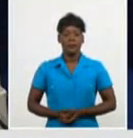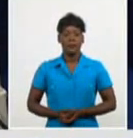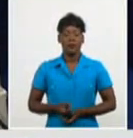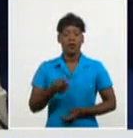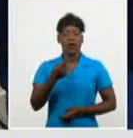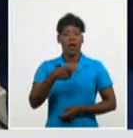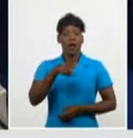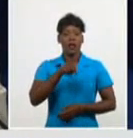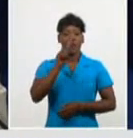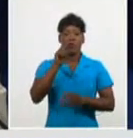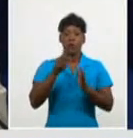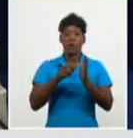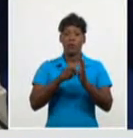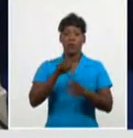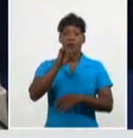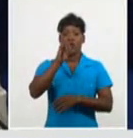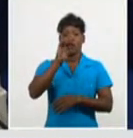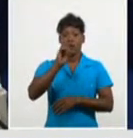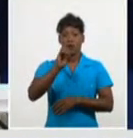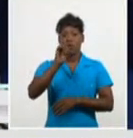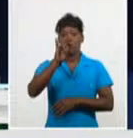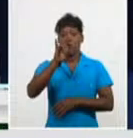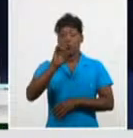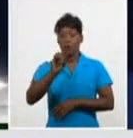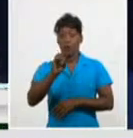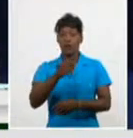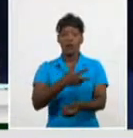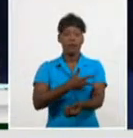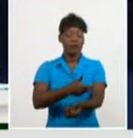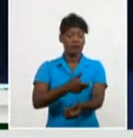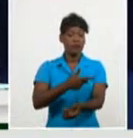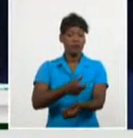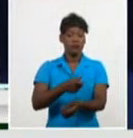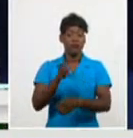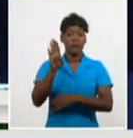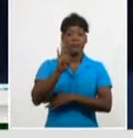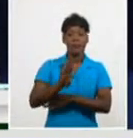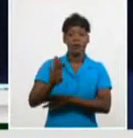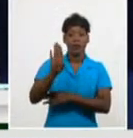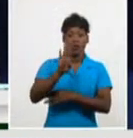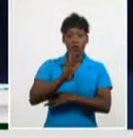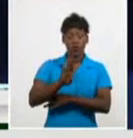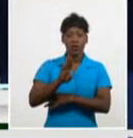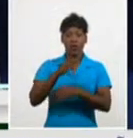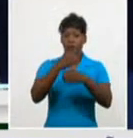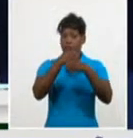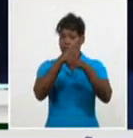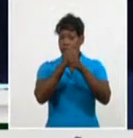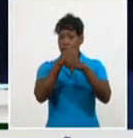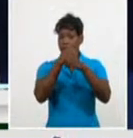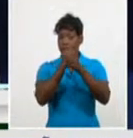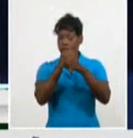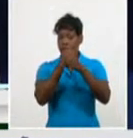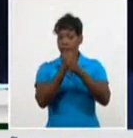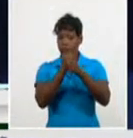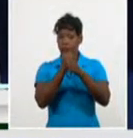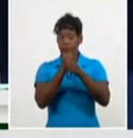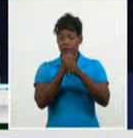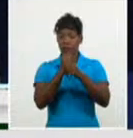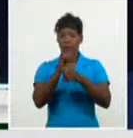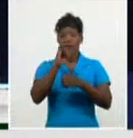2.090 muestras en el Laboratorio de Biología Molecular del Instituto de Medicina Tropical Pedro